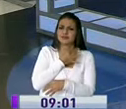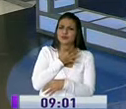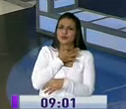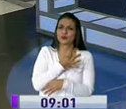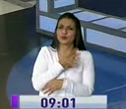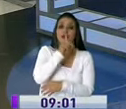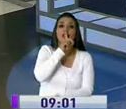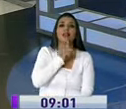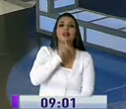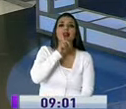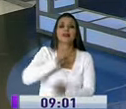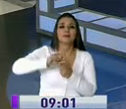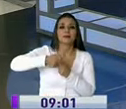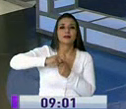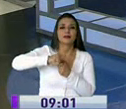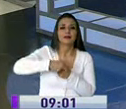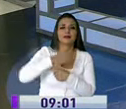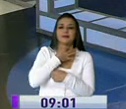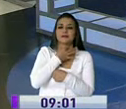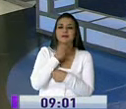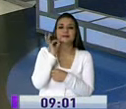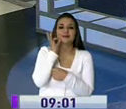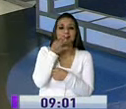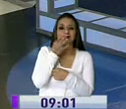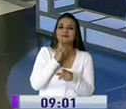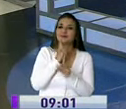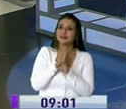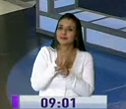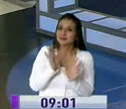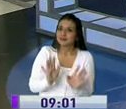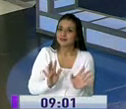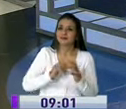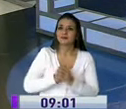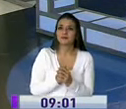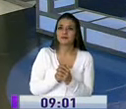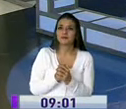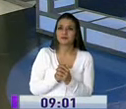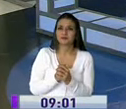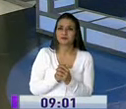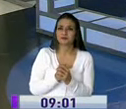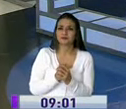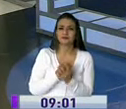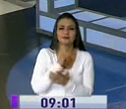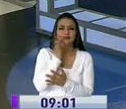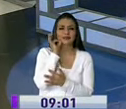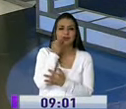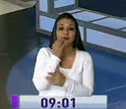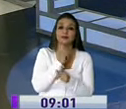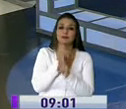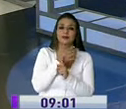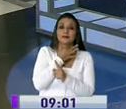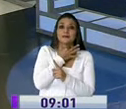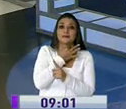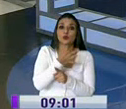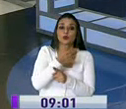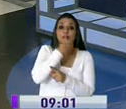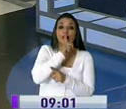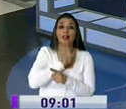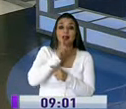helado de mandarina. Qué rico. Ahí está. Con un heladito de mandarina. Ya. Sí. Tengo antojo de helado de